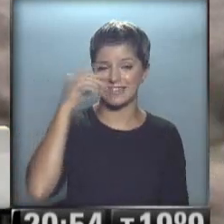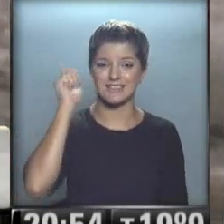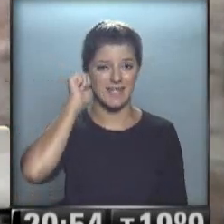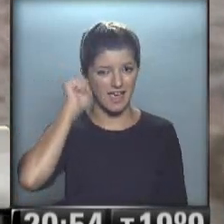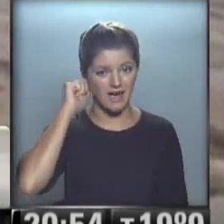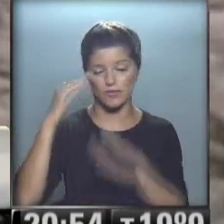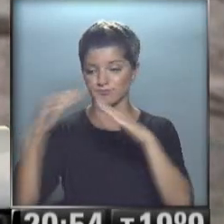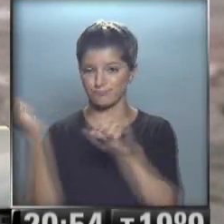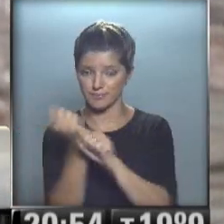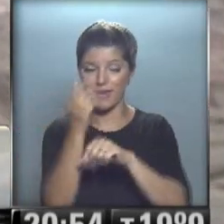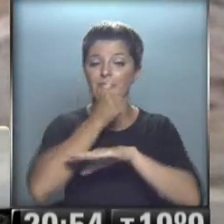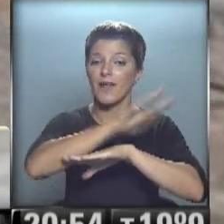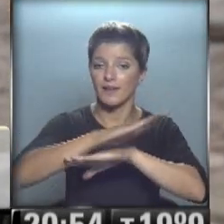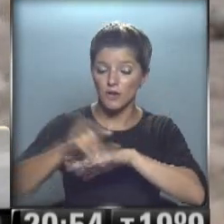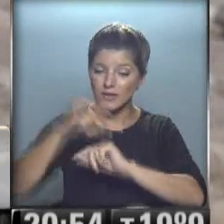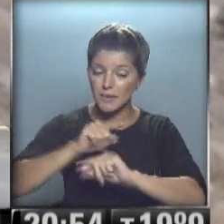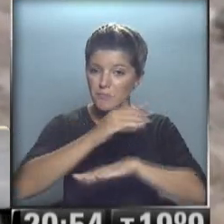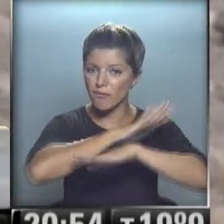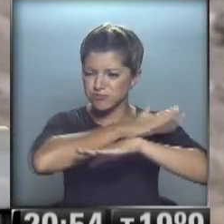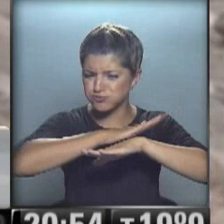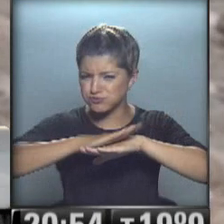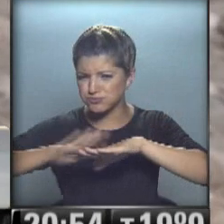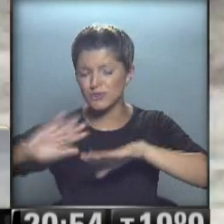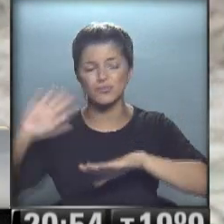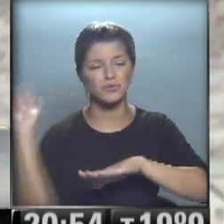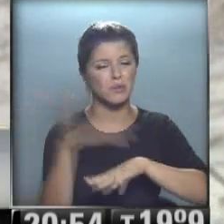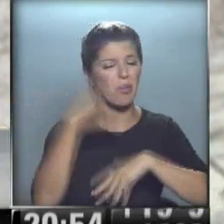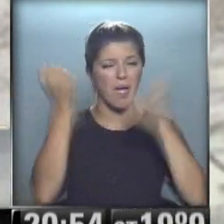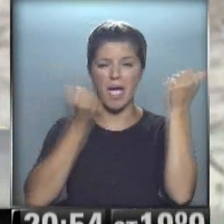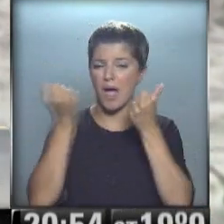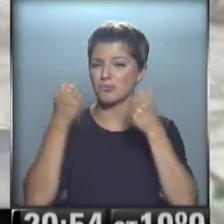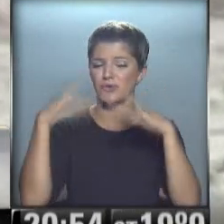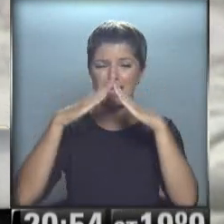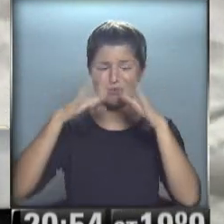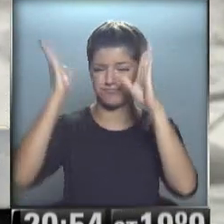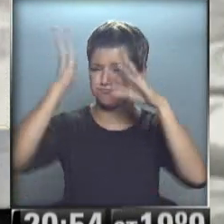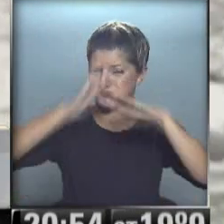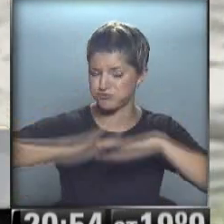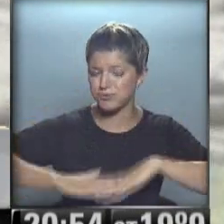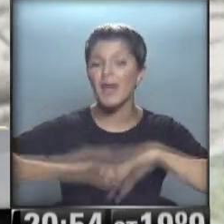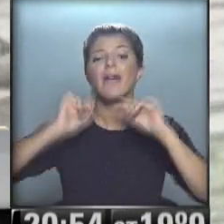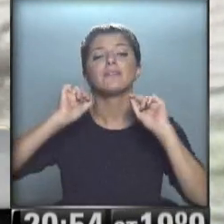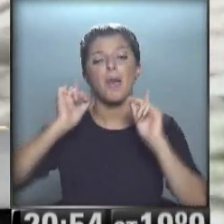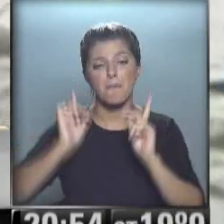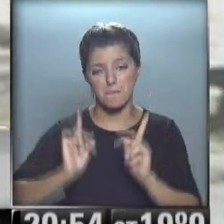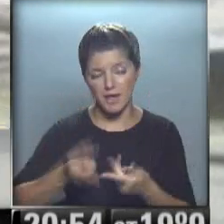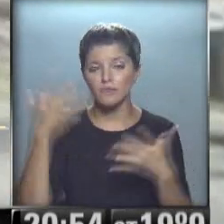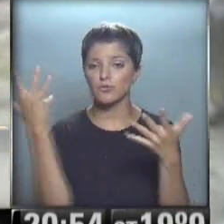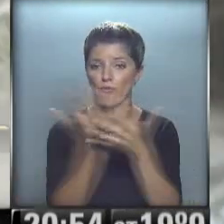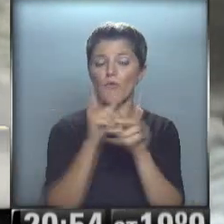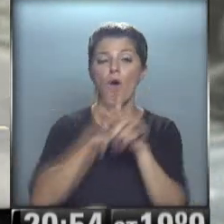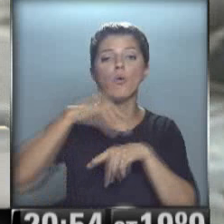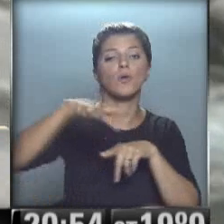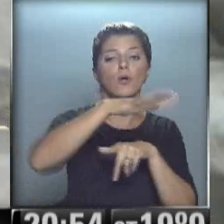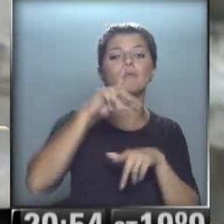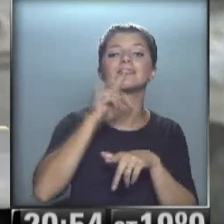río Ambato la corriente del río arrastró autos y destrozó viviendas también fueron afectadas las localidades de